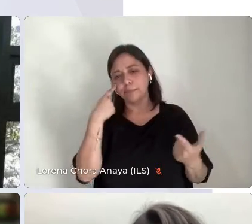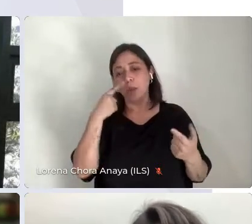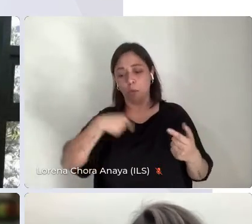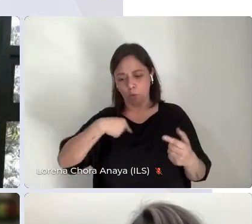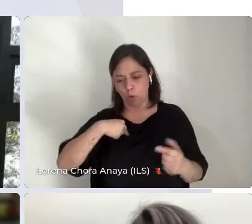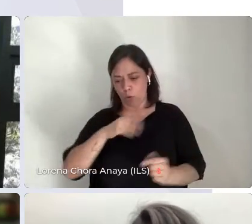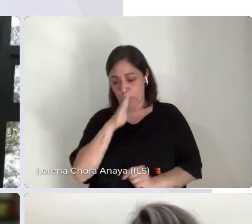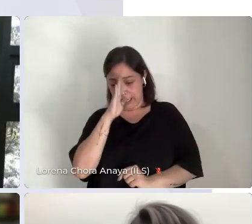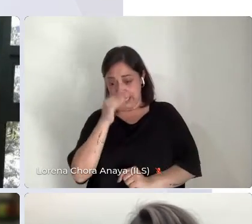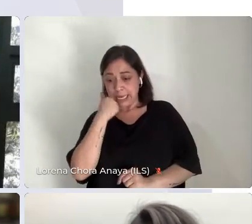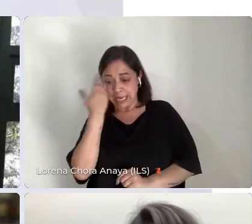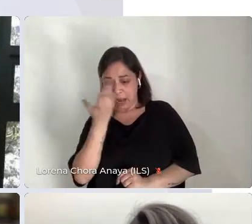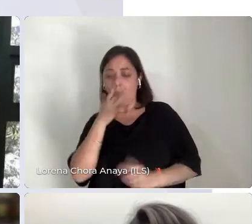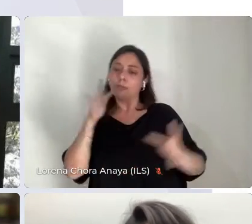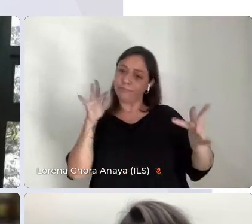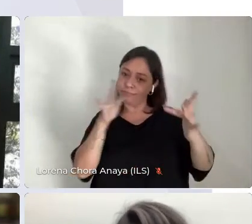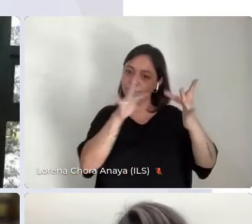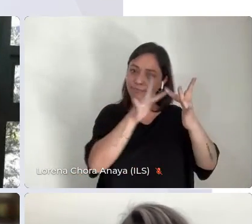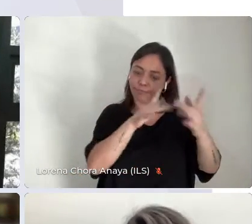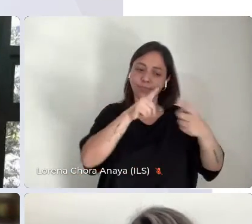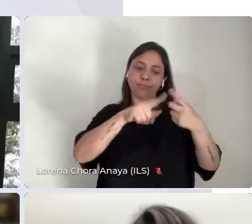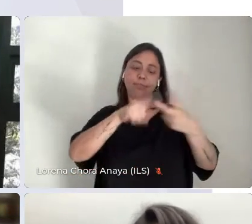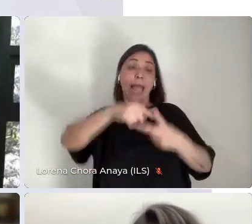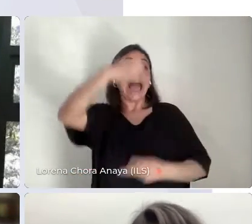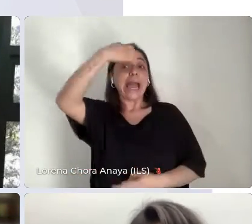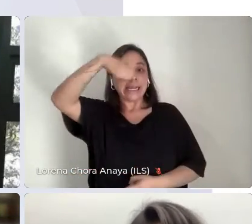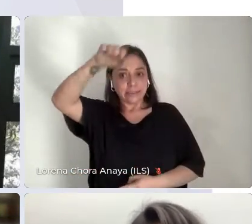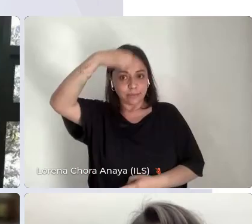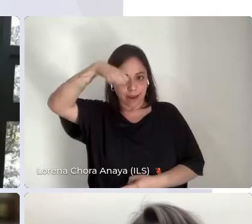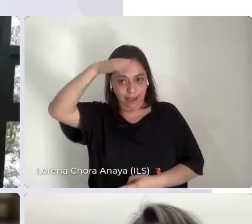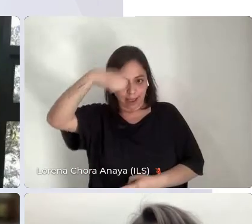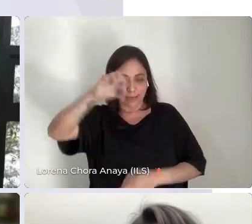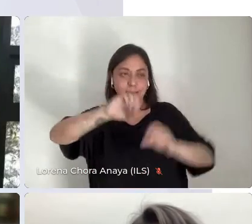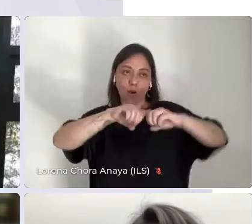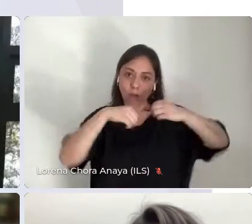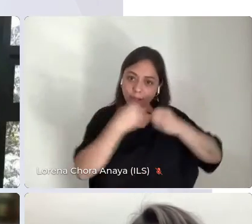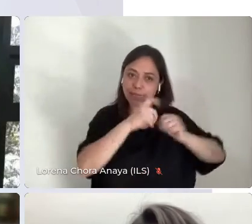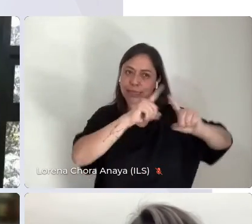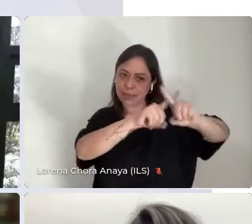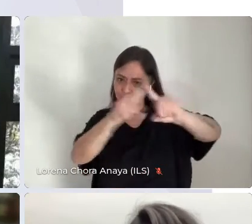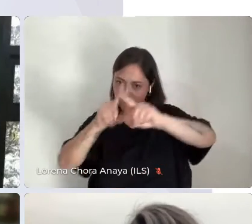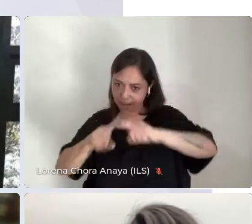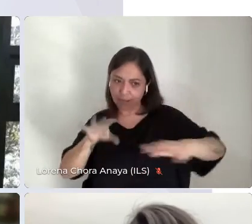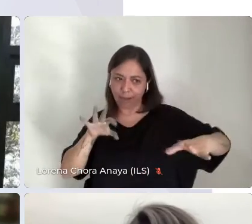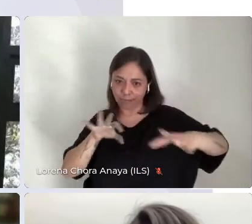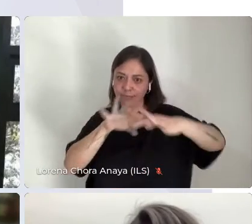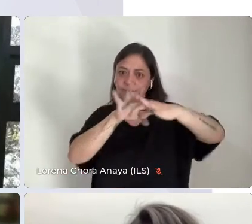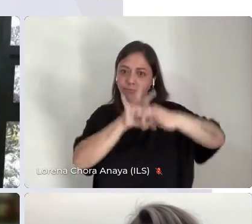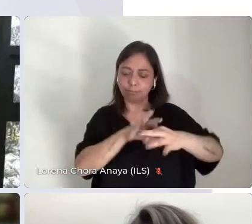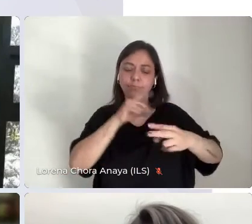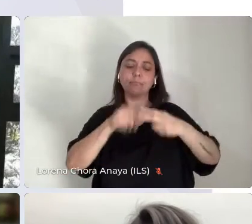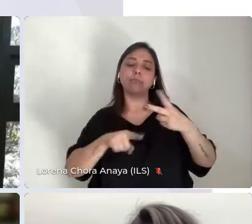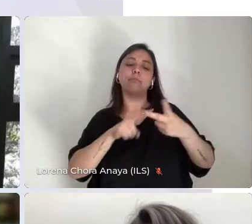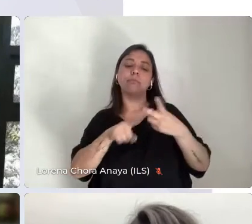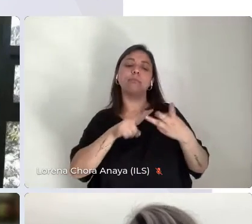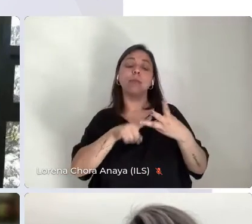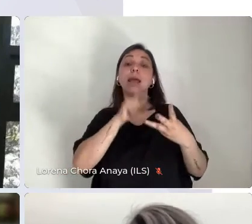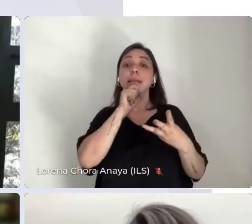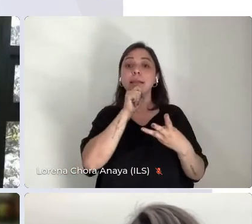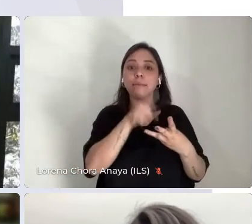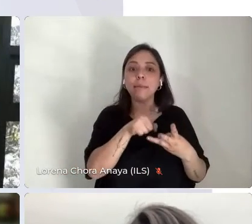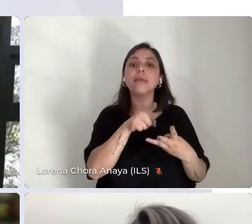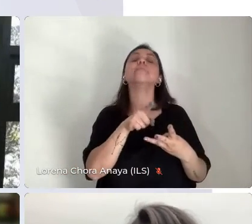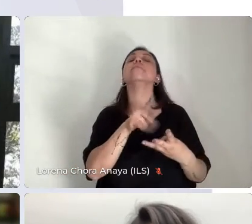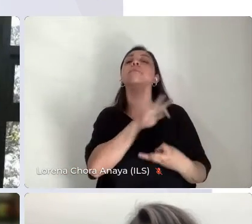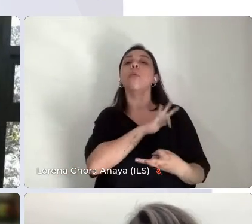el vincular con la experiencia o el know-how que tenemos como organizaciones para poder entregar, pero sobre todo el poder identificar